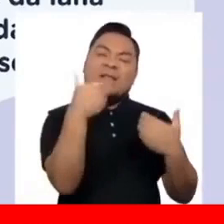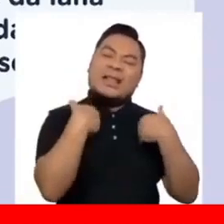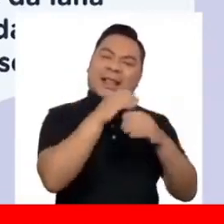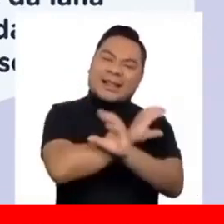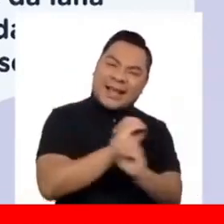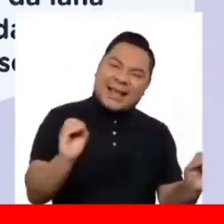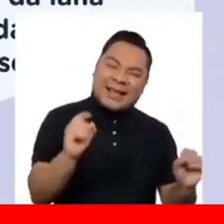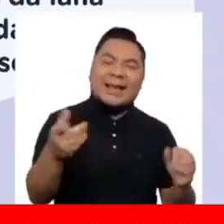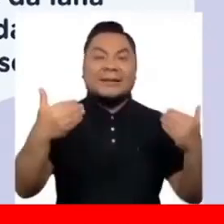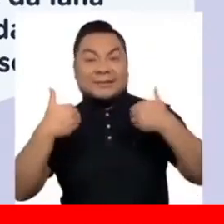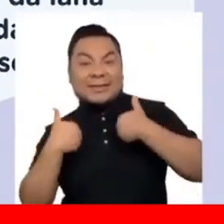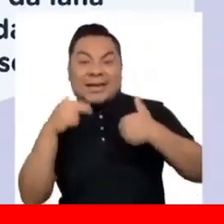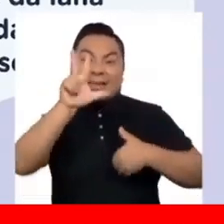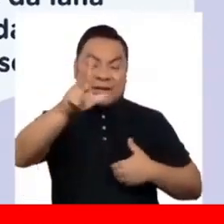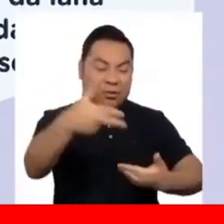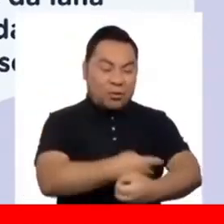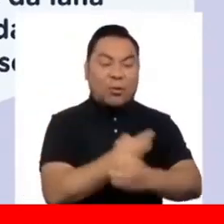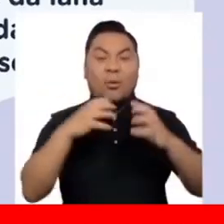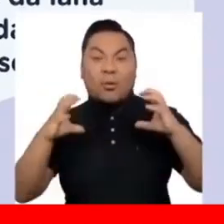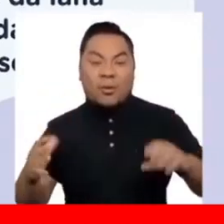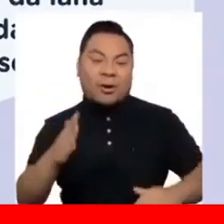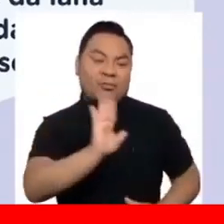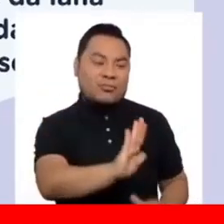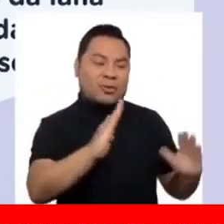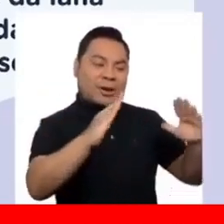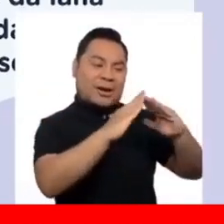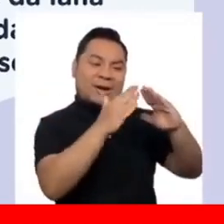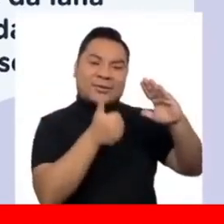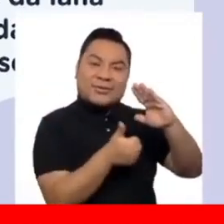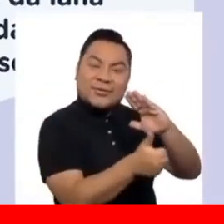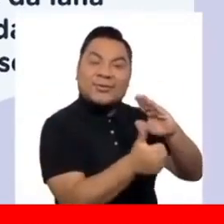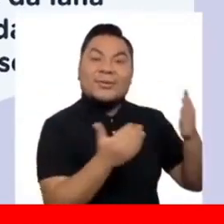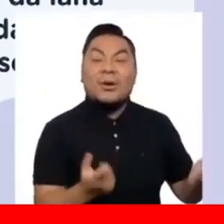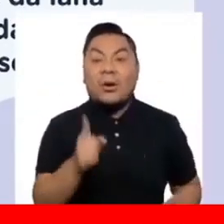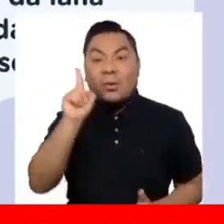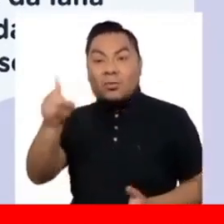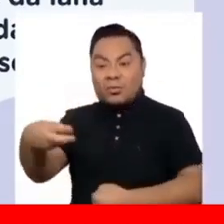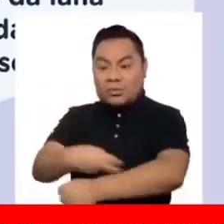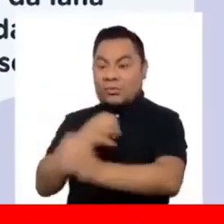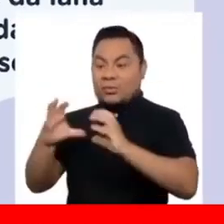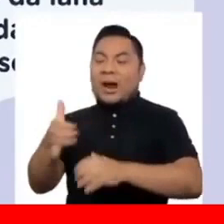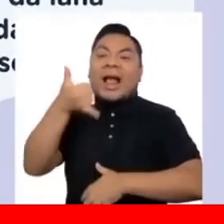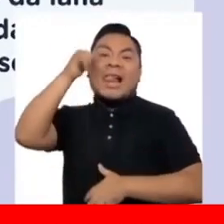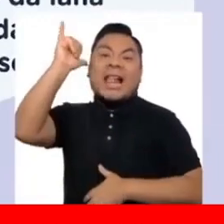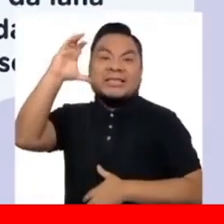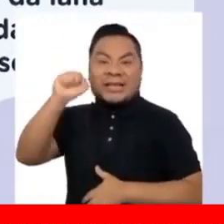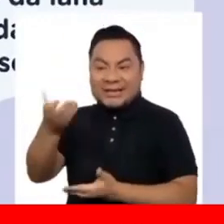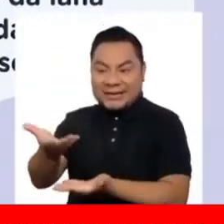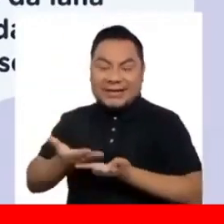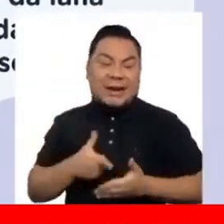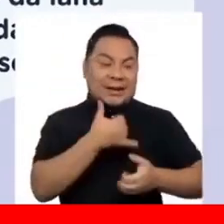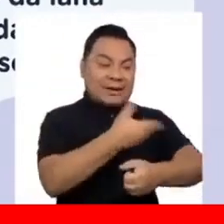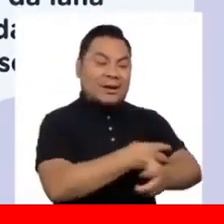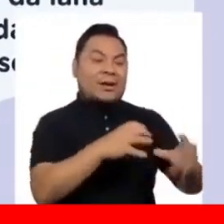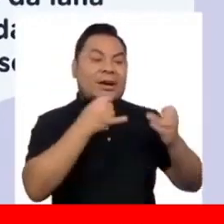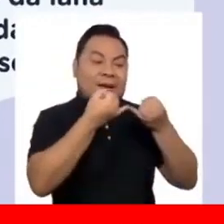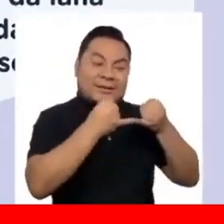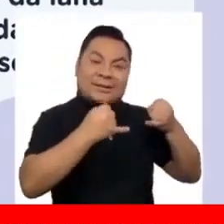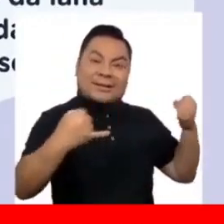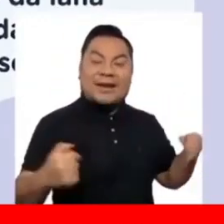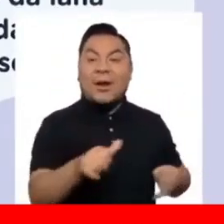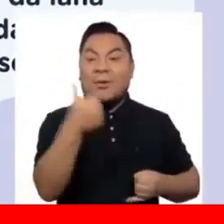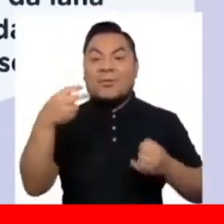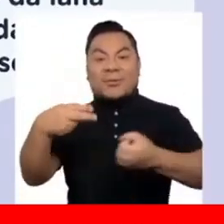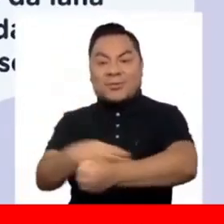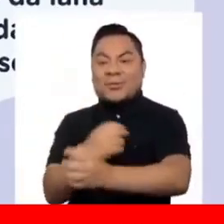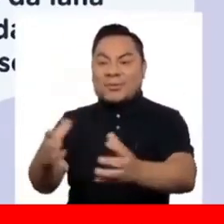nada. Tengo tres ovejas en una cabaña. Una me da leche. Otra me da lana, otra